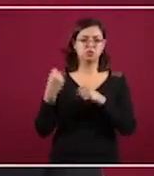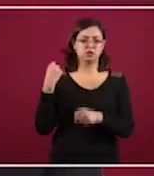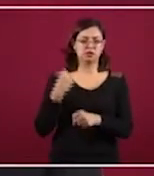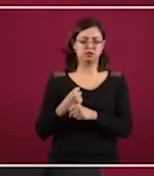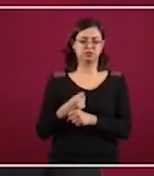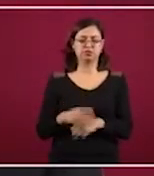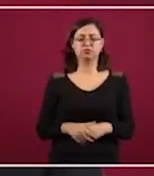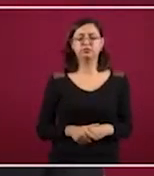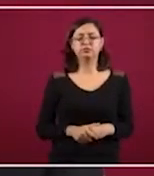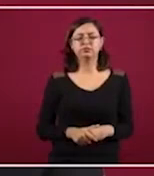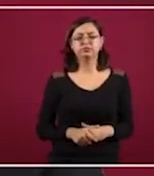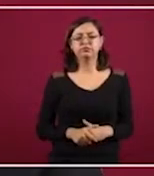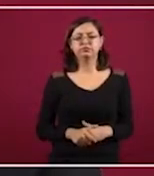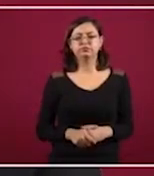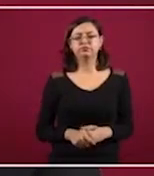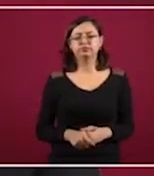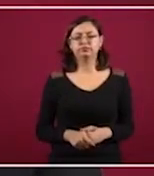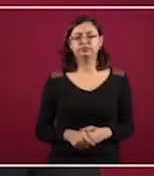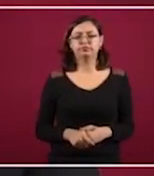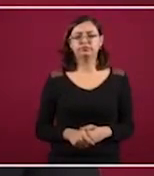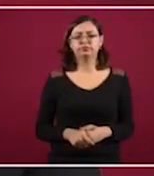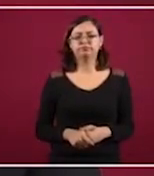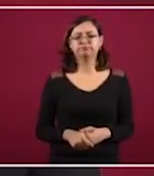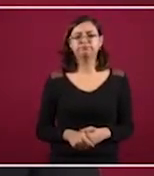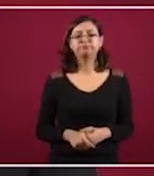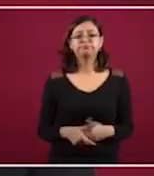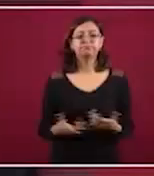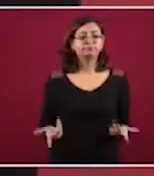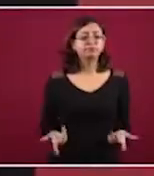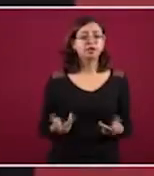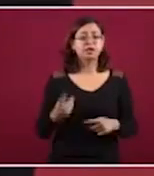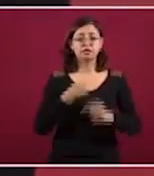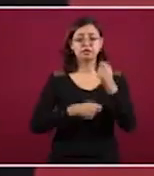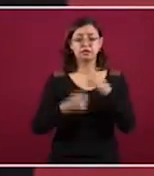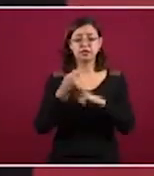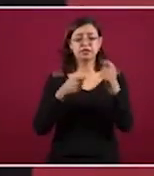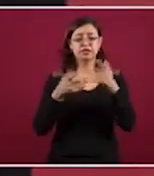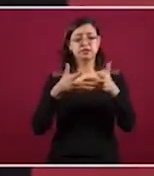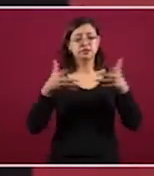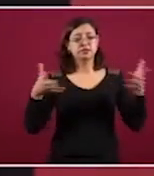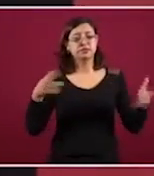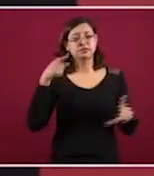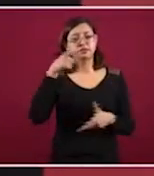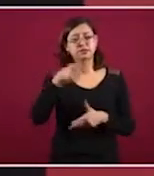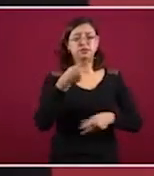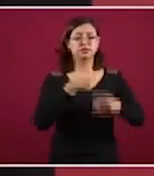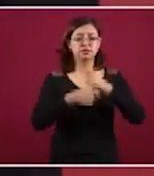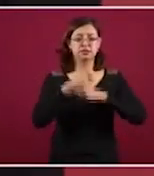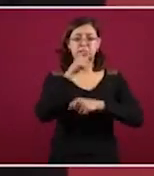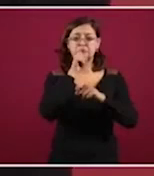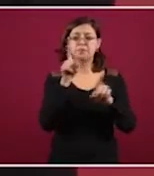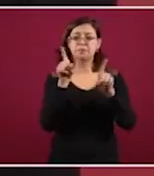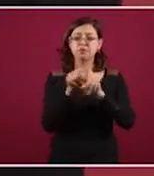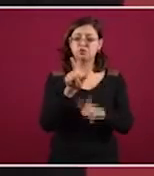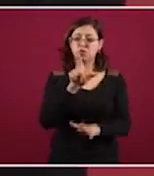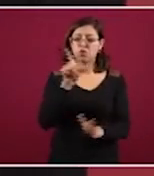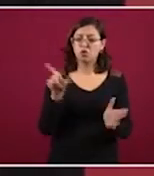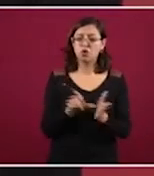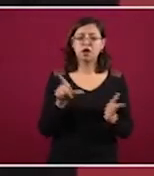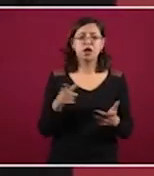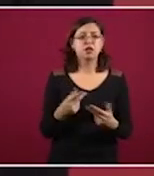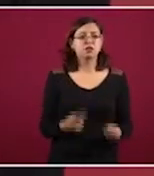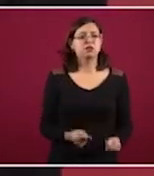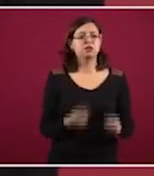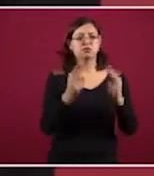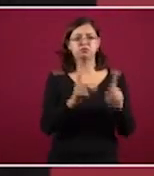2018 en los centros comerciales las tiendas departamentales y en los principales establecimientos de las